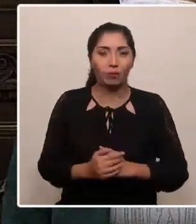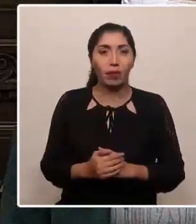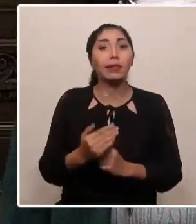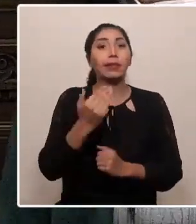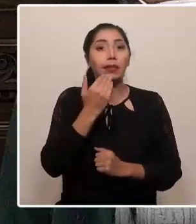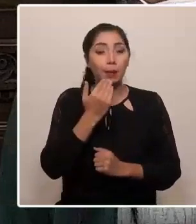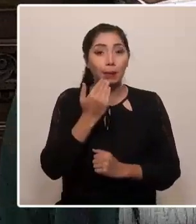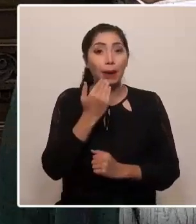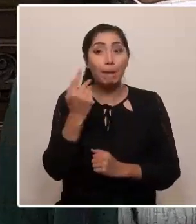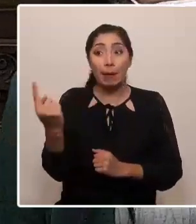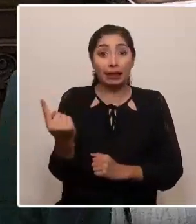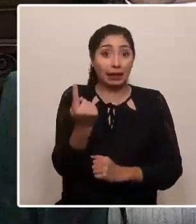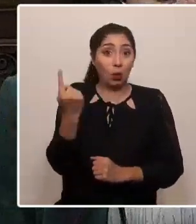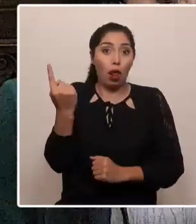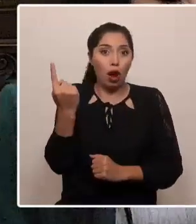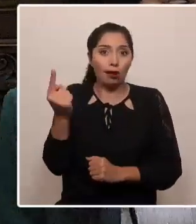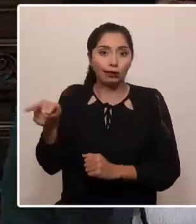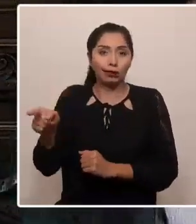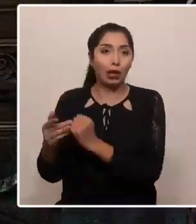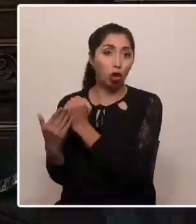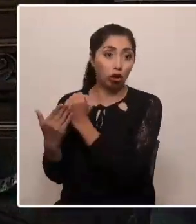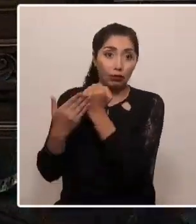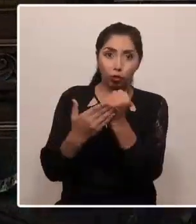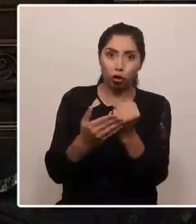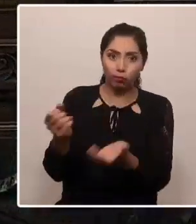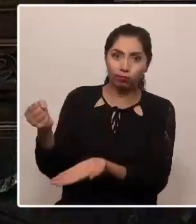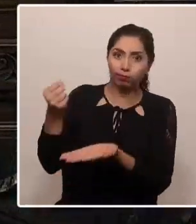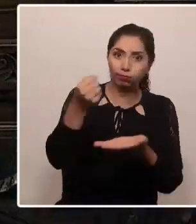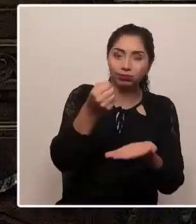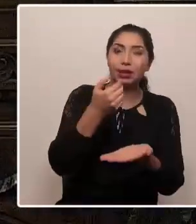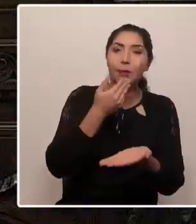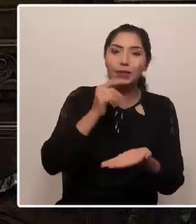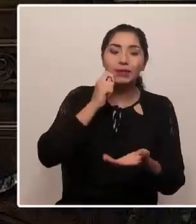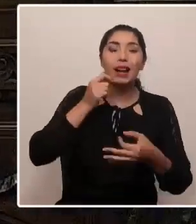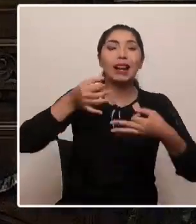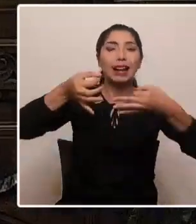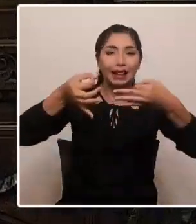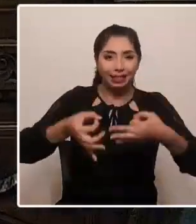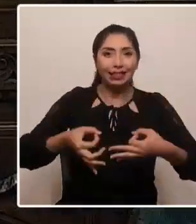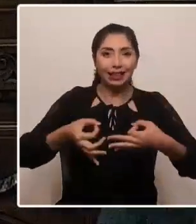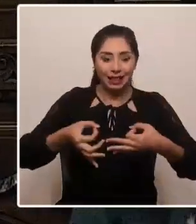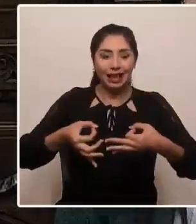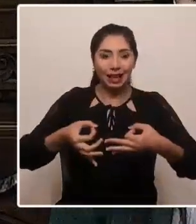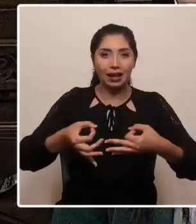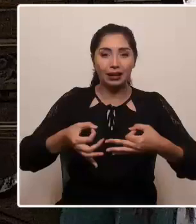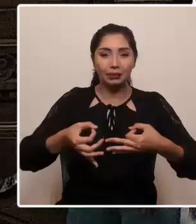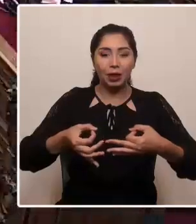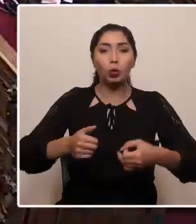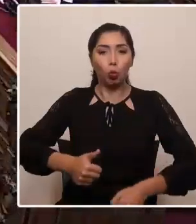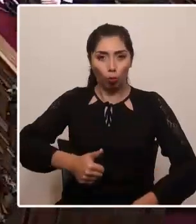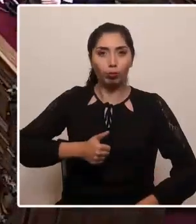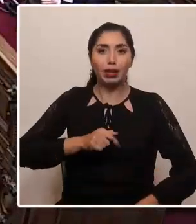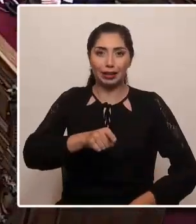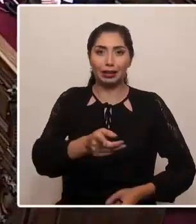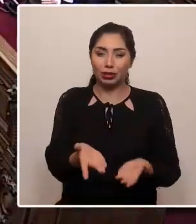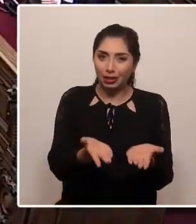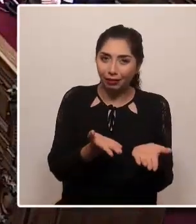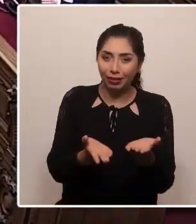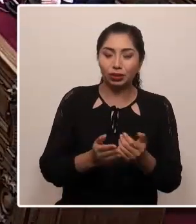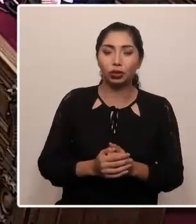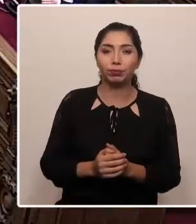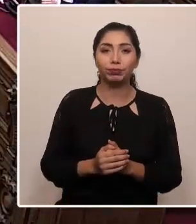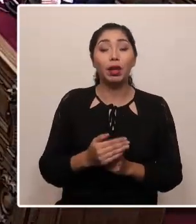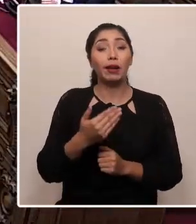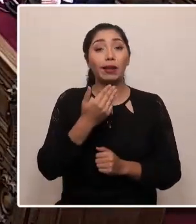los particulares también constituye una fuente de garantía a la provisión de estas prestaciones, lo que a su vez tiene